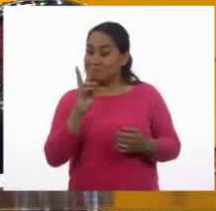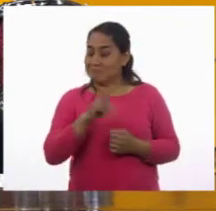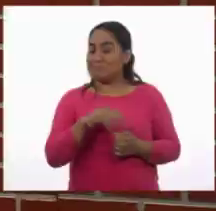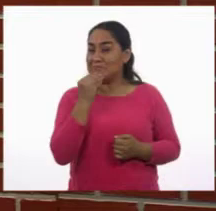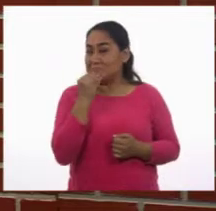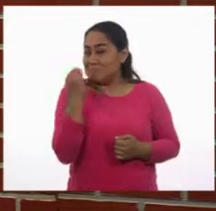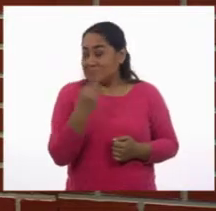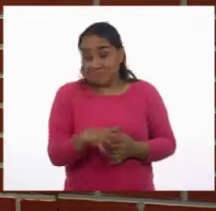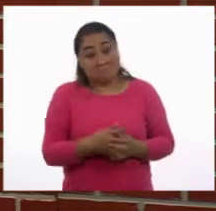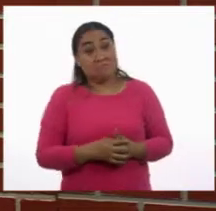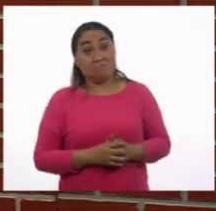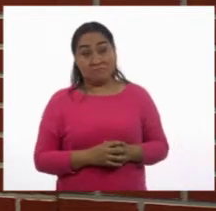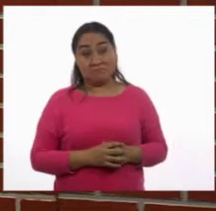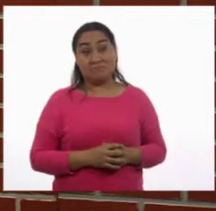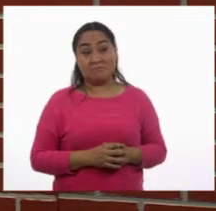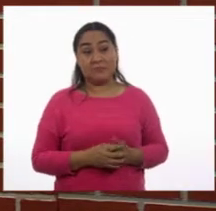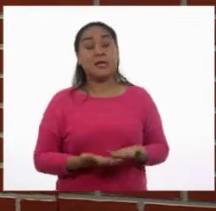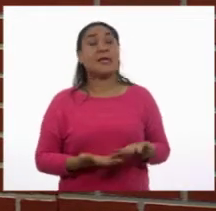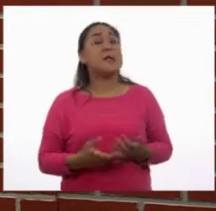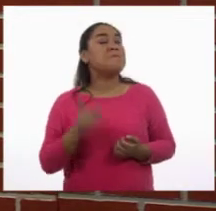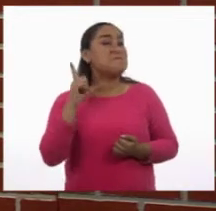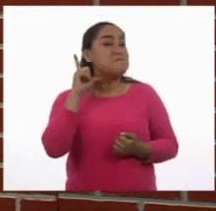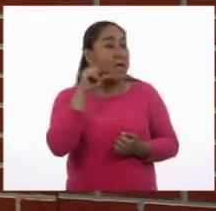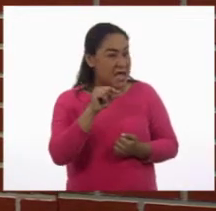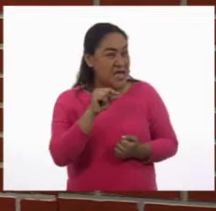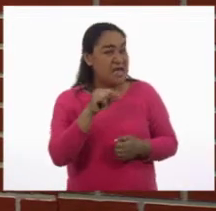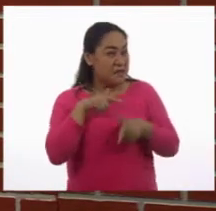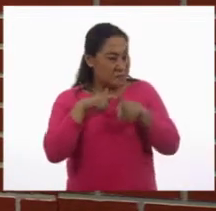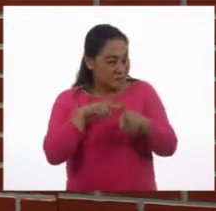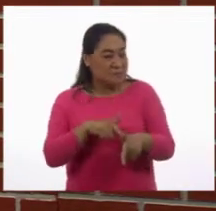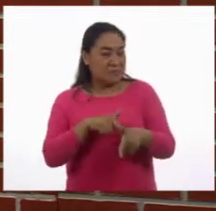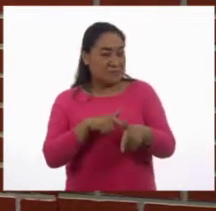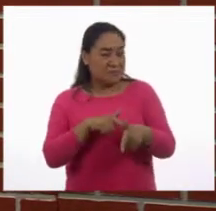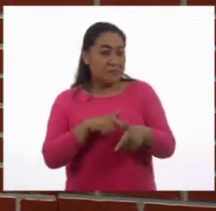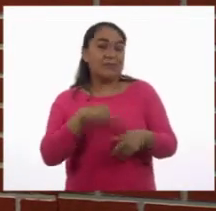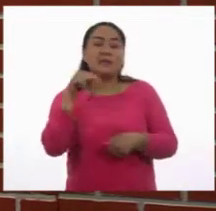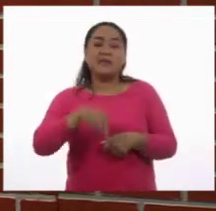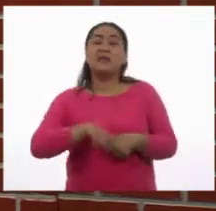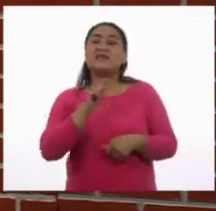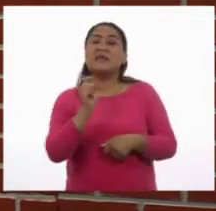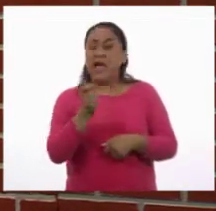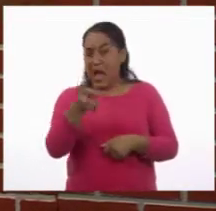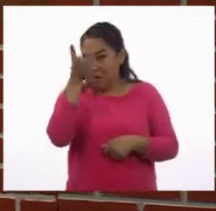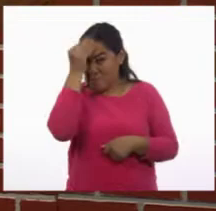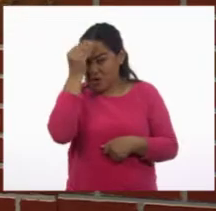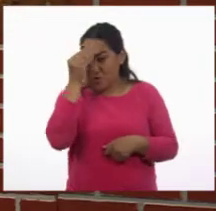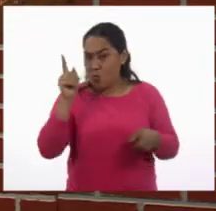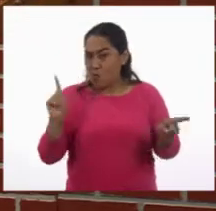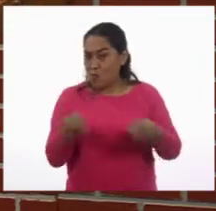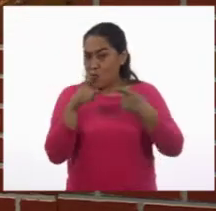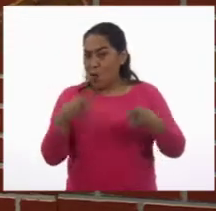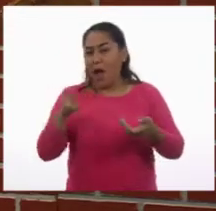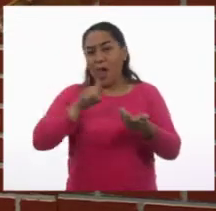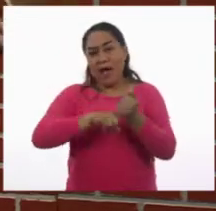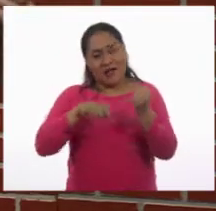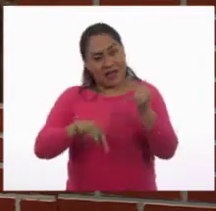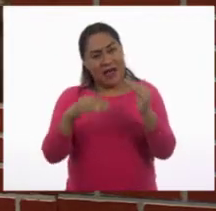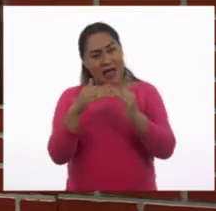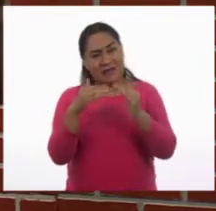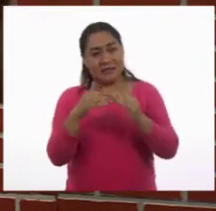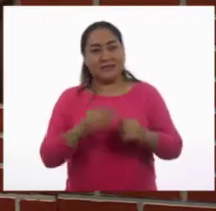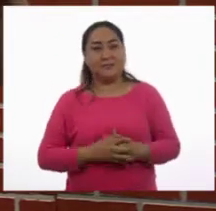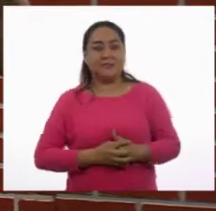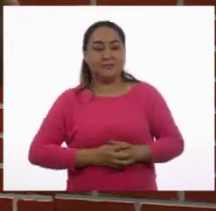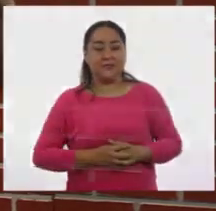¡Qué padre! Pues nada, mañana más, pero no mejor, porque es imposible aquí en Aprende Música en Casa.